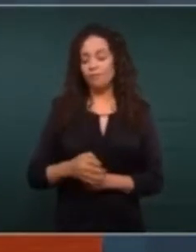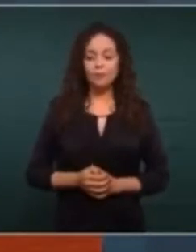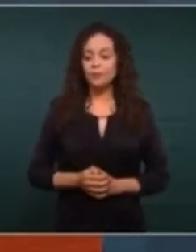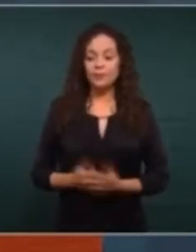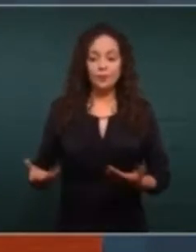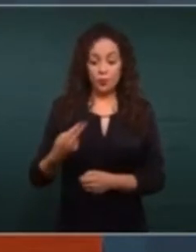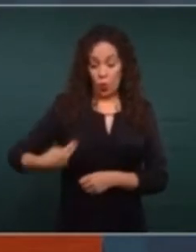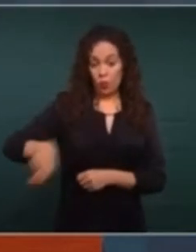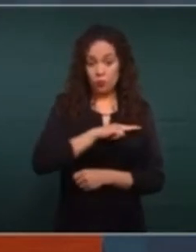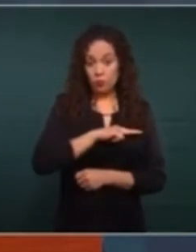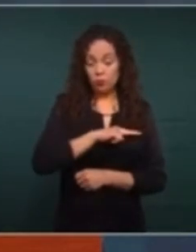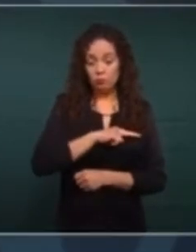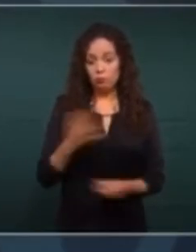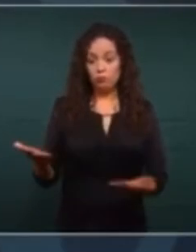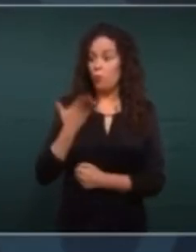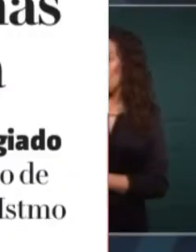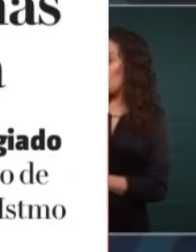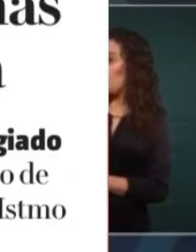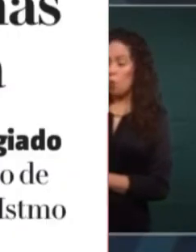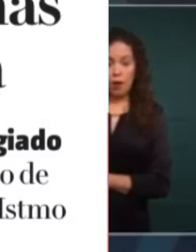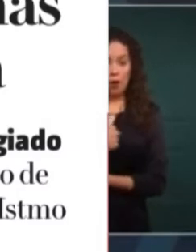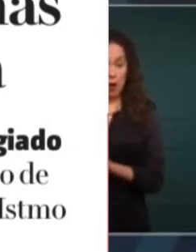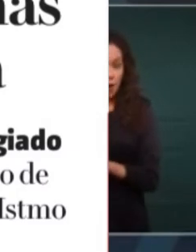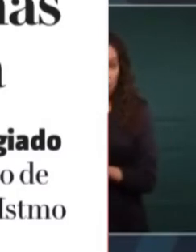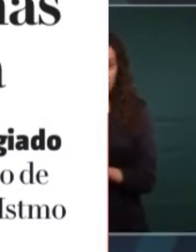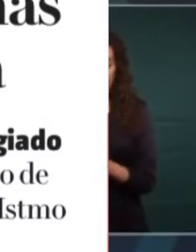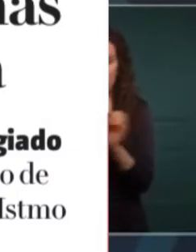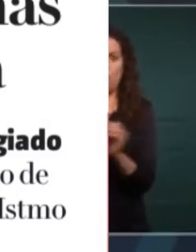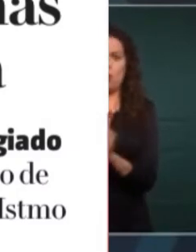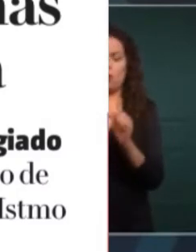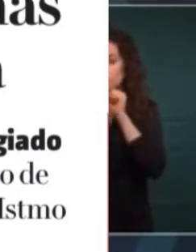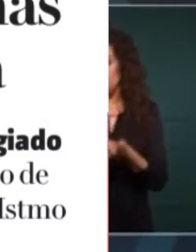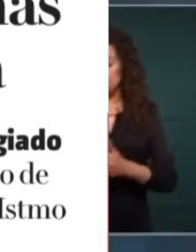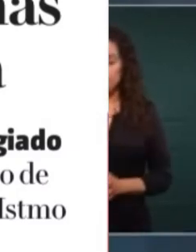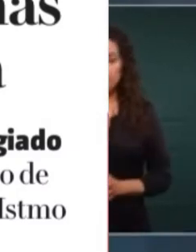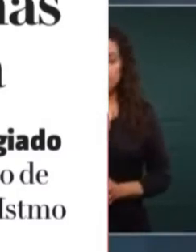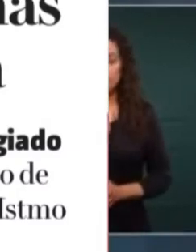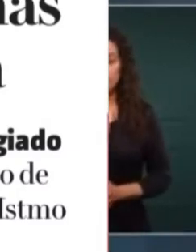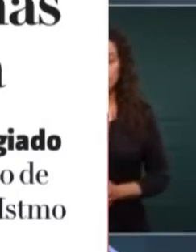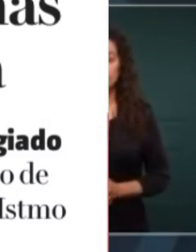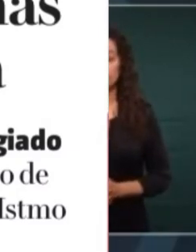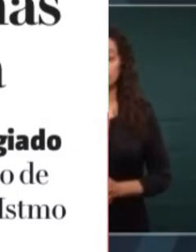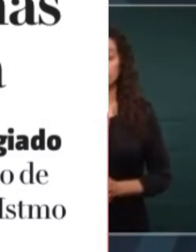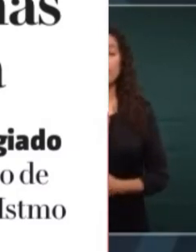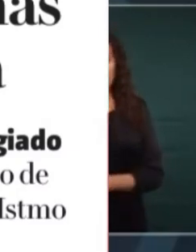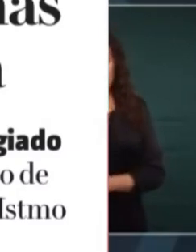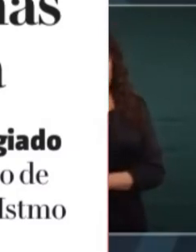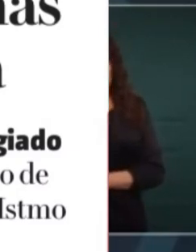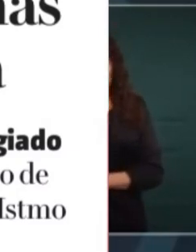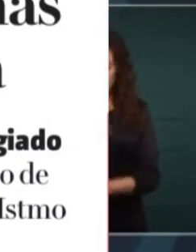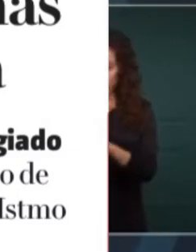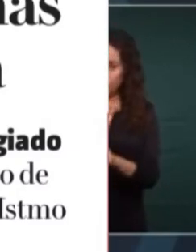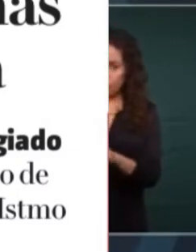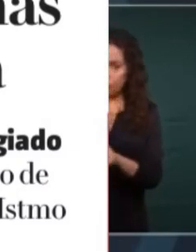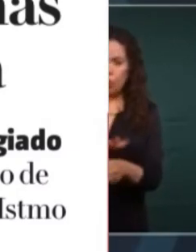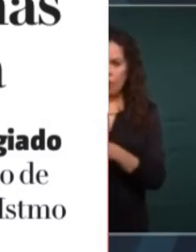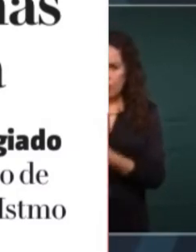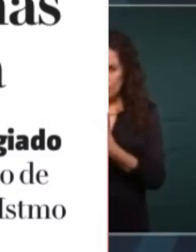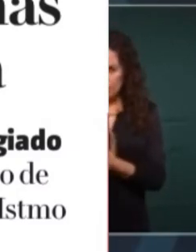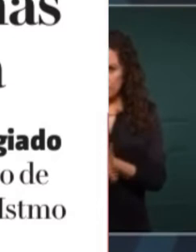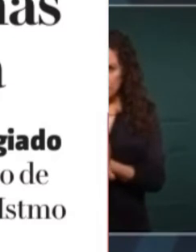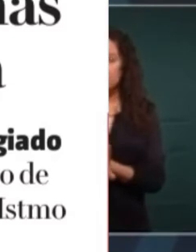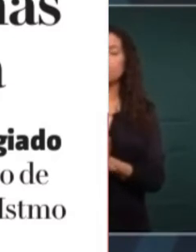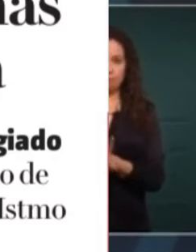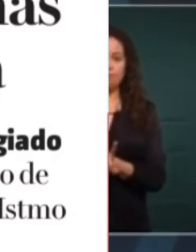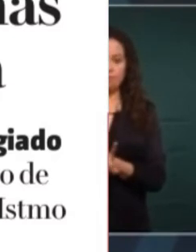Nosotros no estamos pidiendo créditos, vamos a resolver el problema de la